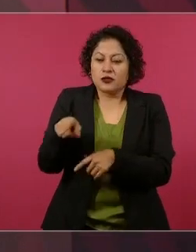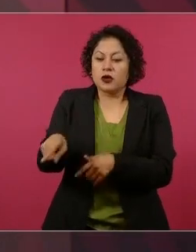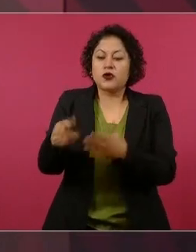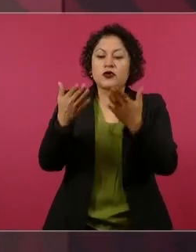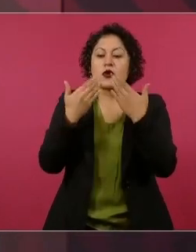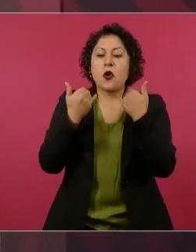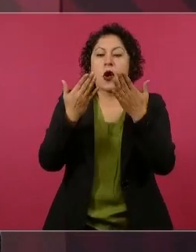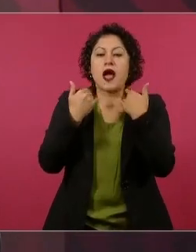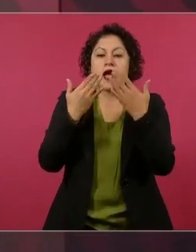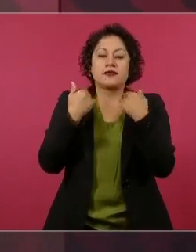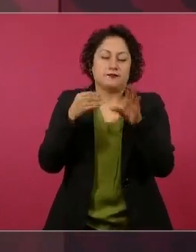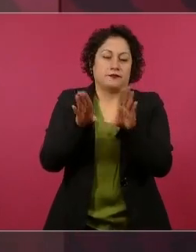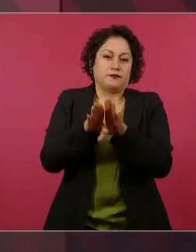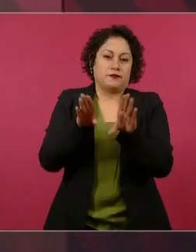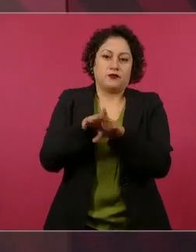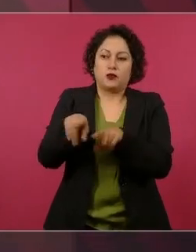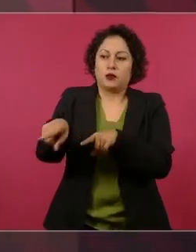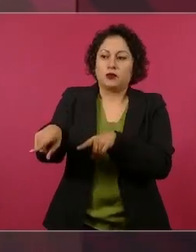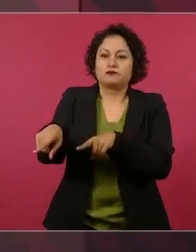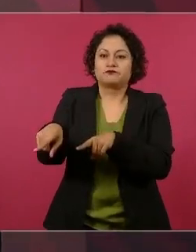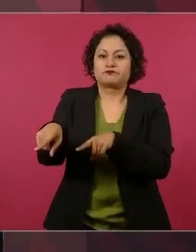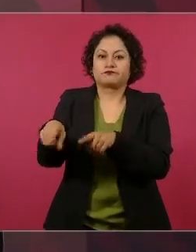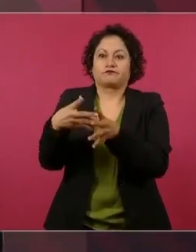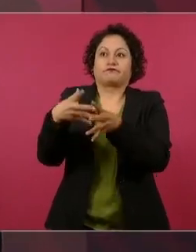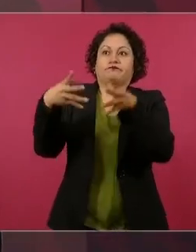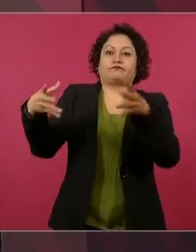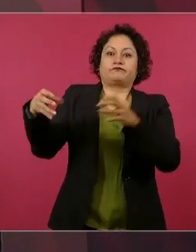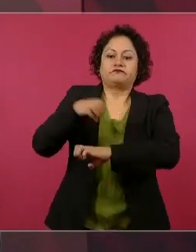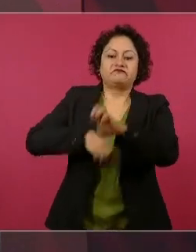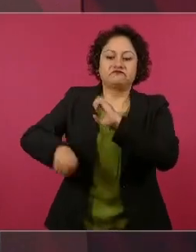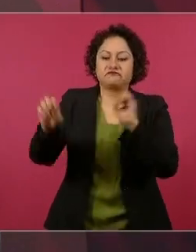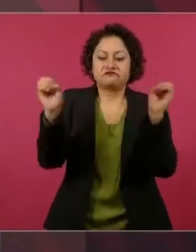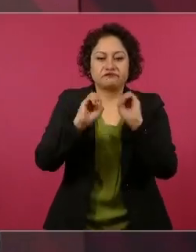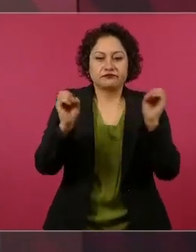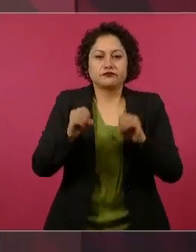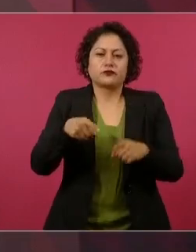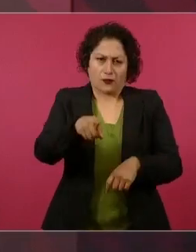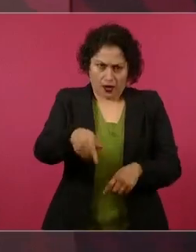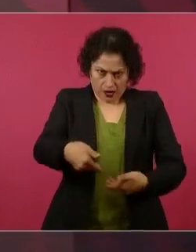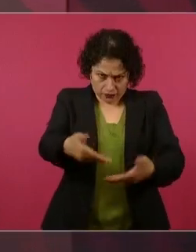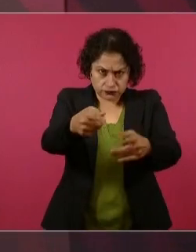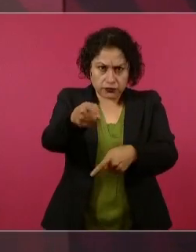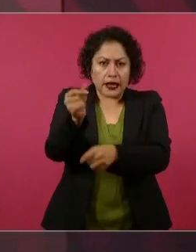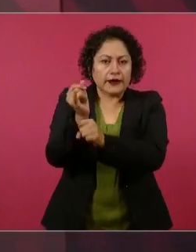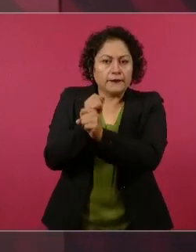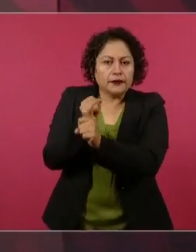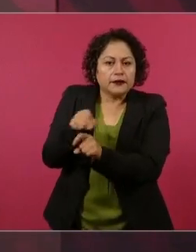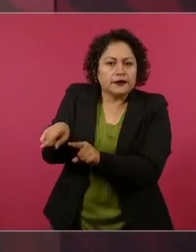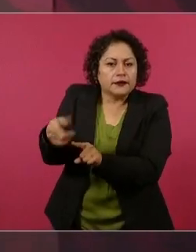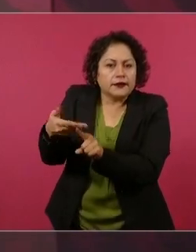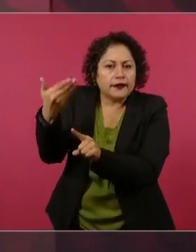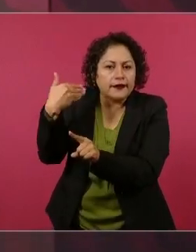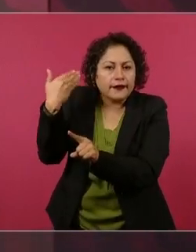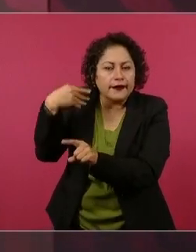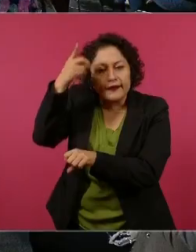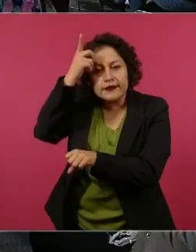Ya les dejo de tarea que investiguen quién era el director de Bansefin.